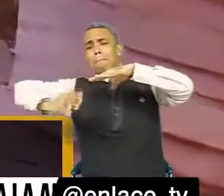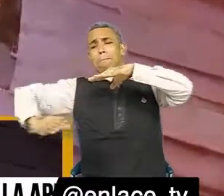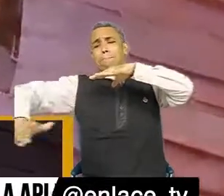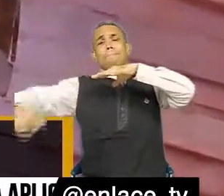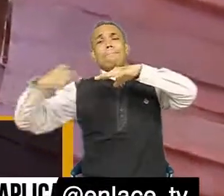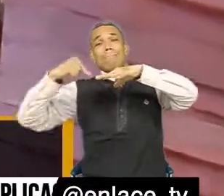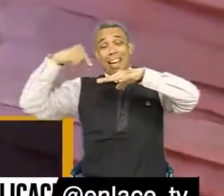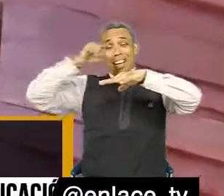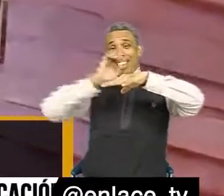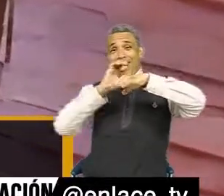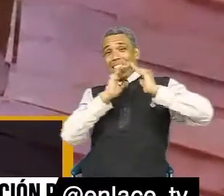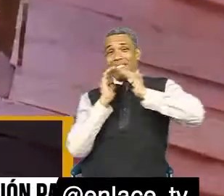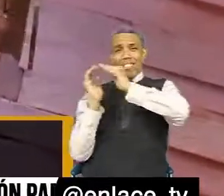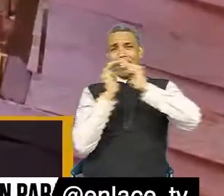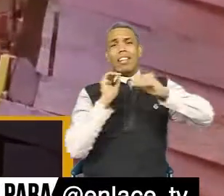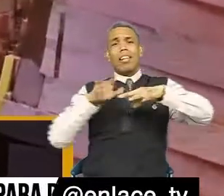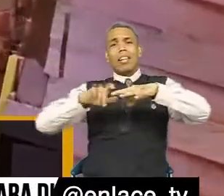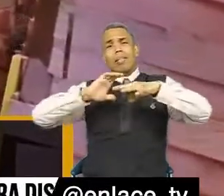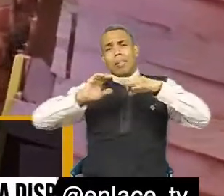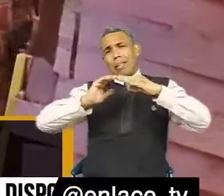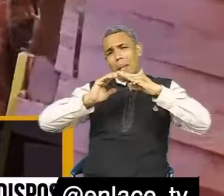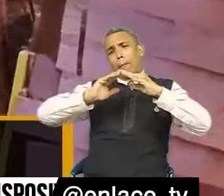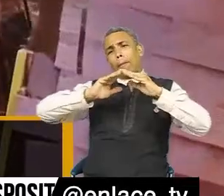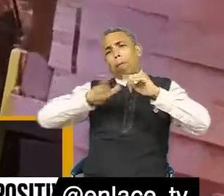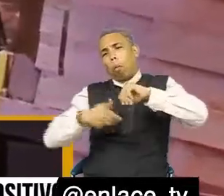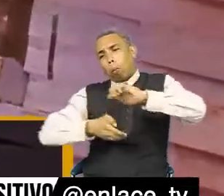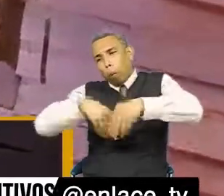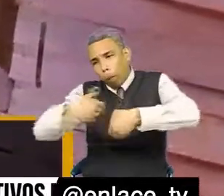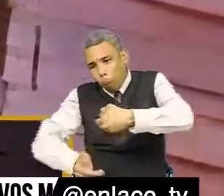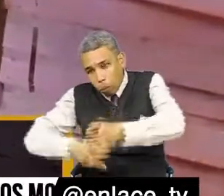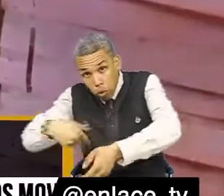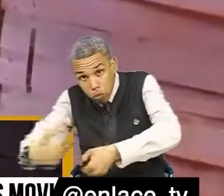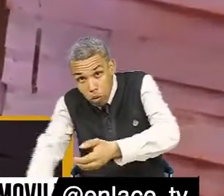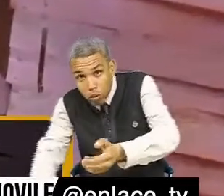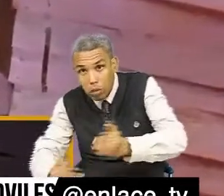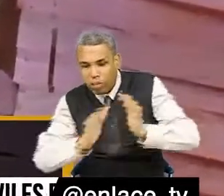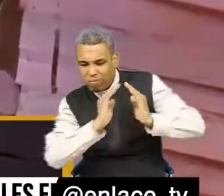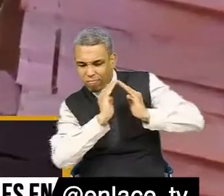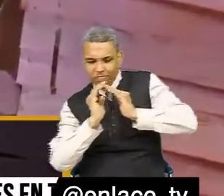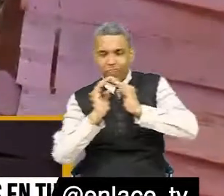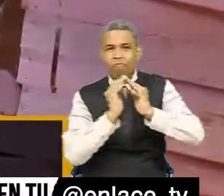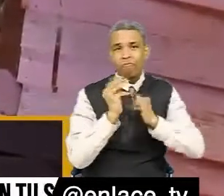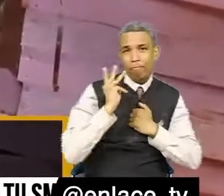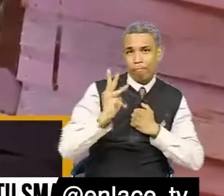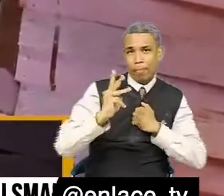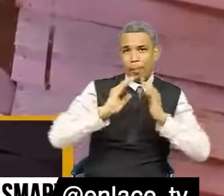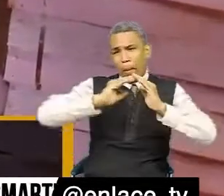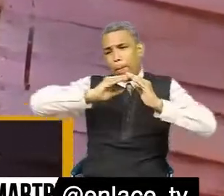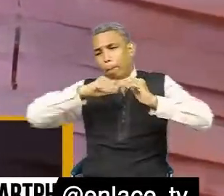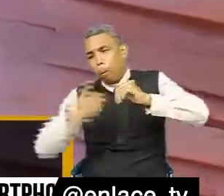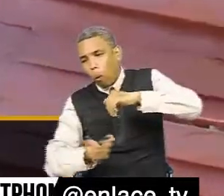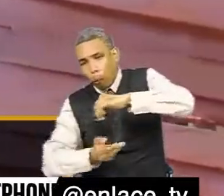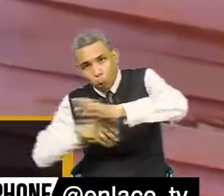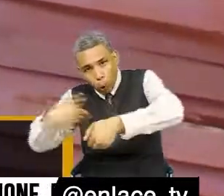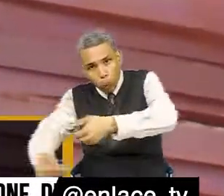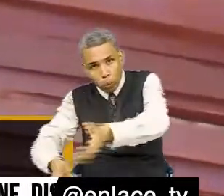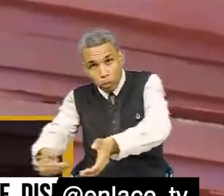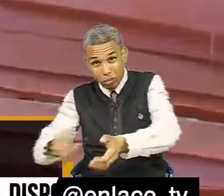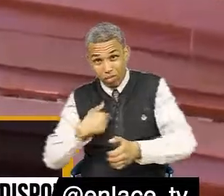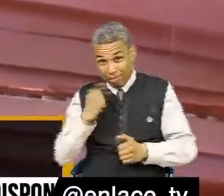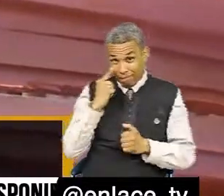que están ubicadas sobre ese sector exactamente fueron tres viviendas las afectadas y varias familias que resultaron damnificadas como ustedes lo sabiendo en las